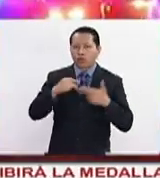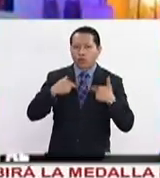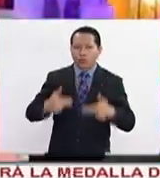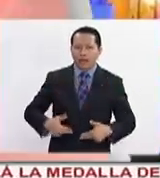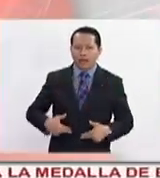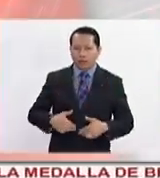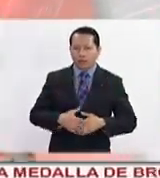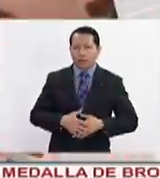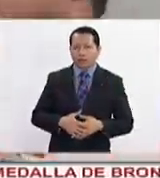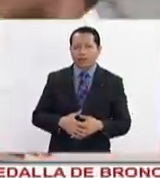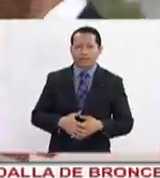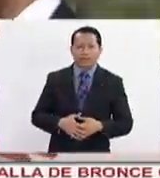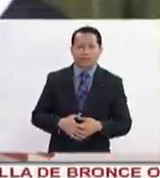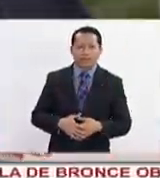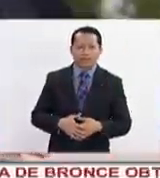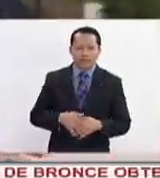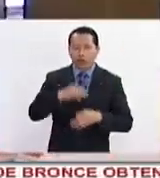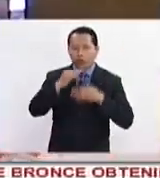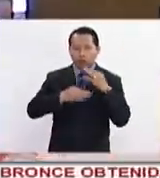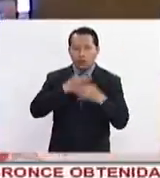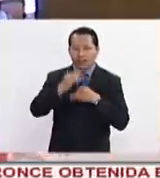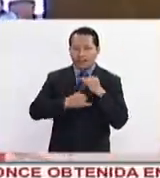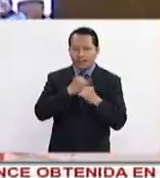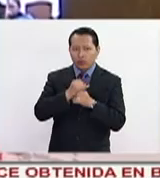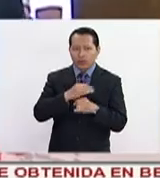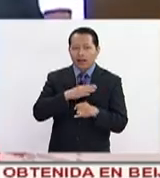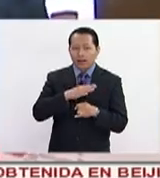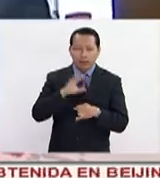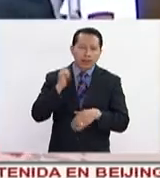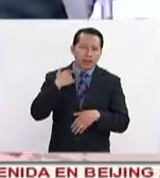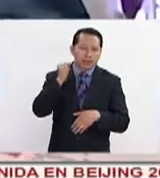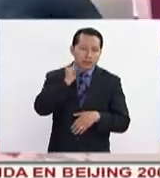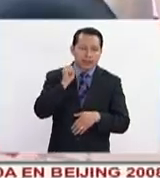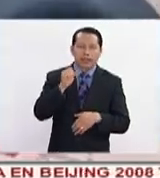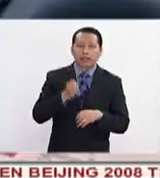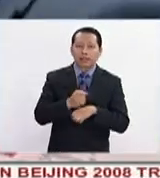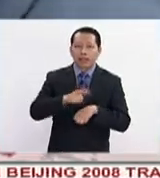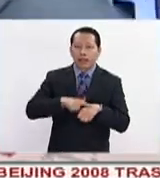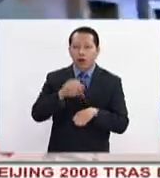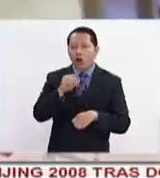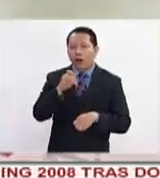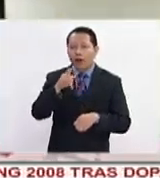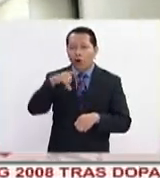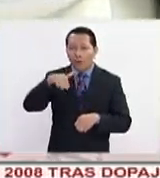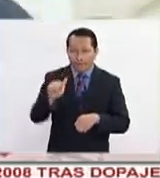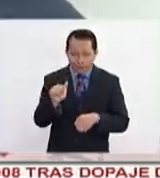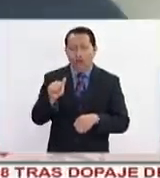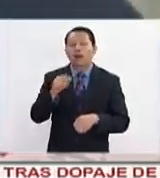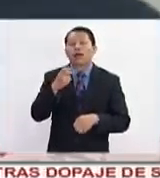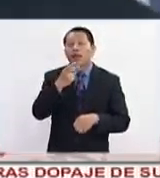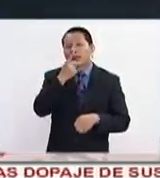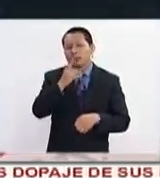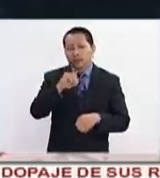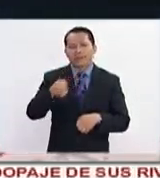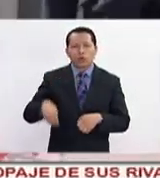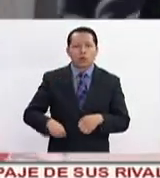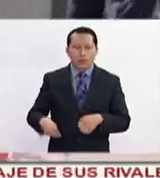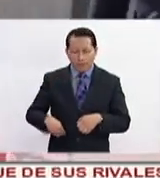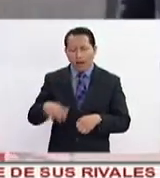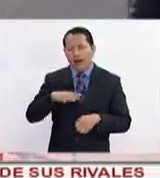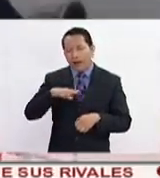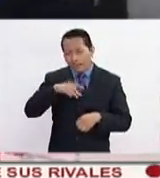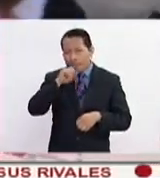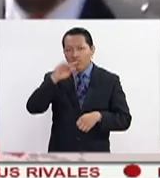Humanos. En noticias internacionales, el exsenador estatal de Oklahoma, Ralph Shorey, se declaró culpable de un